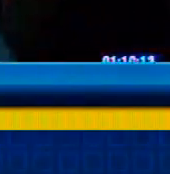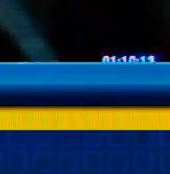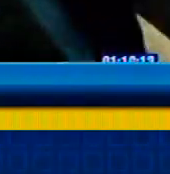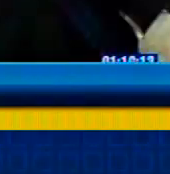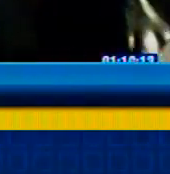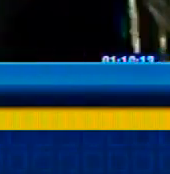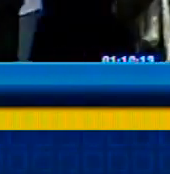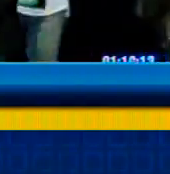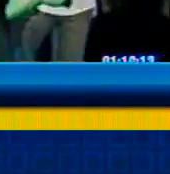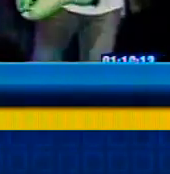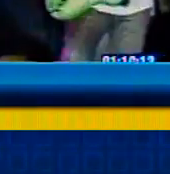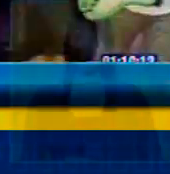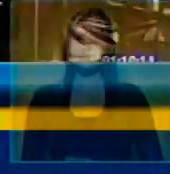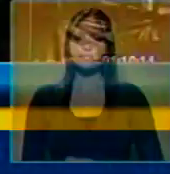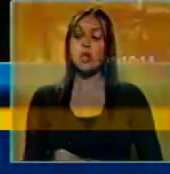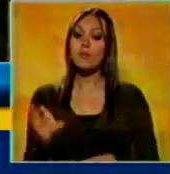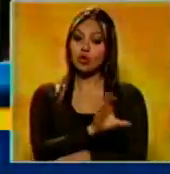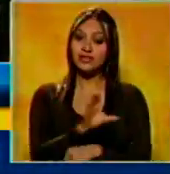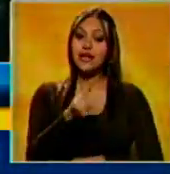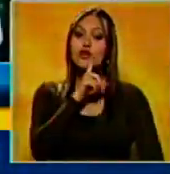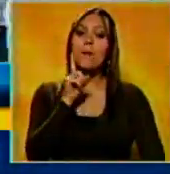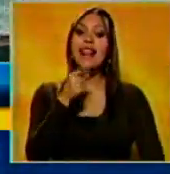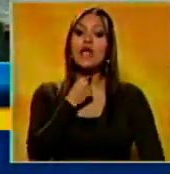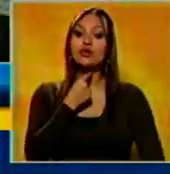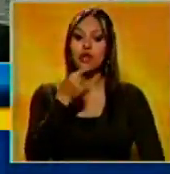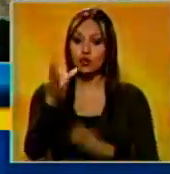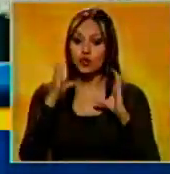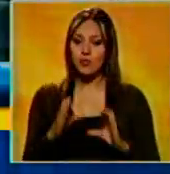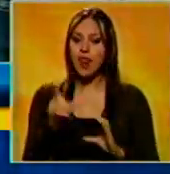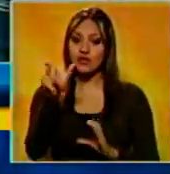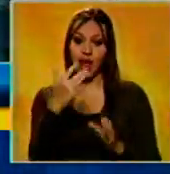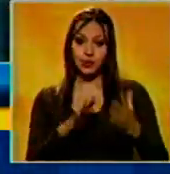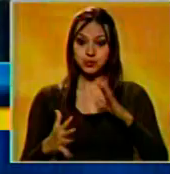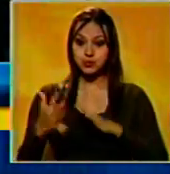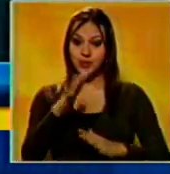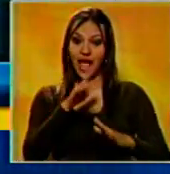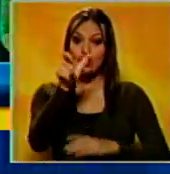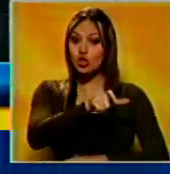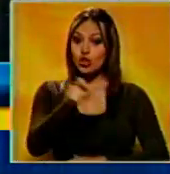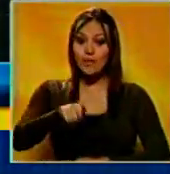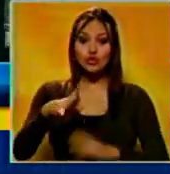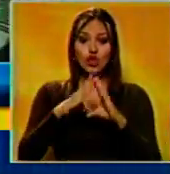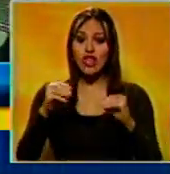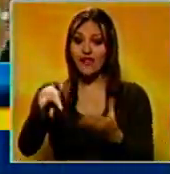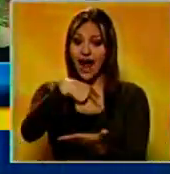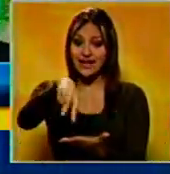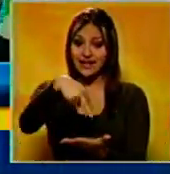Como le gusta a tu cuerpo, Vives puso a bailar samba a todo su público.